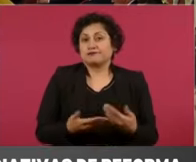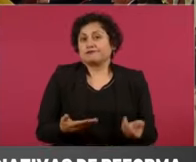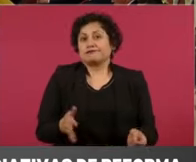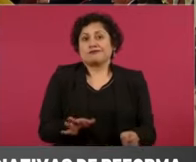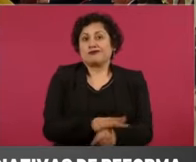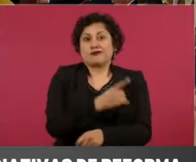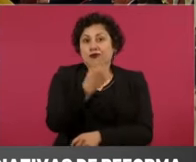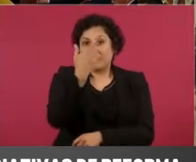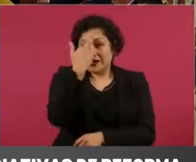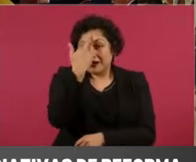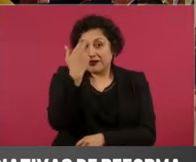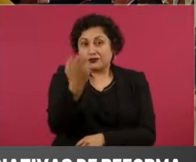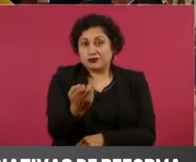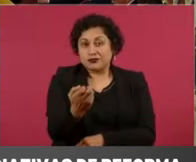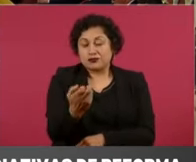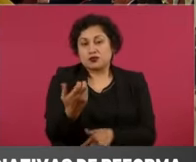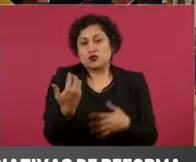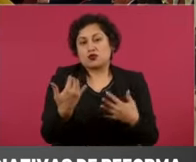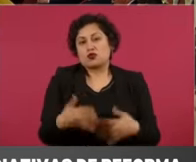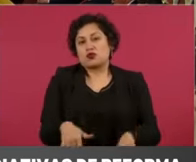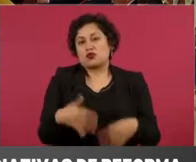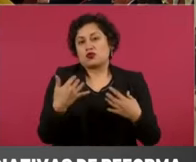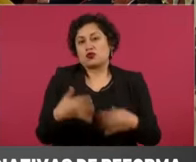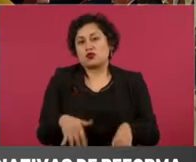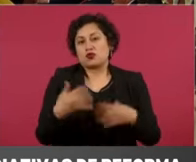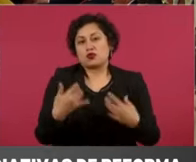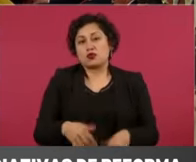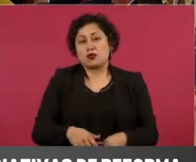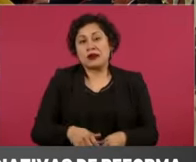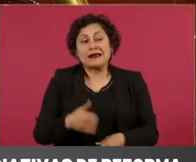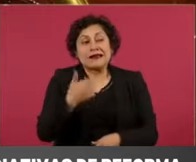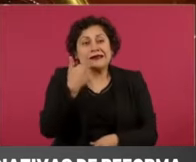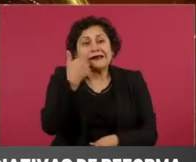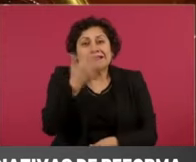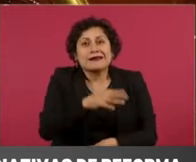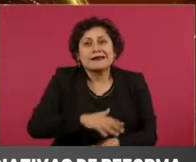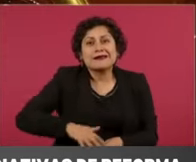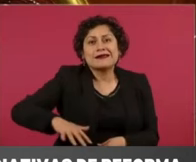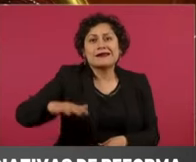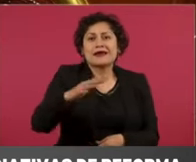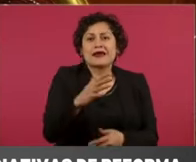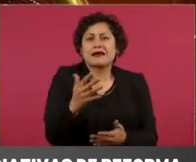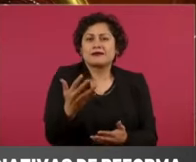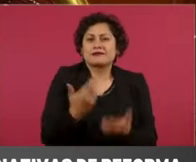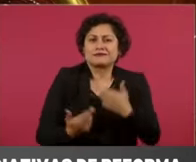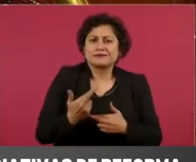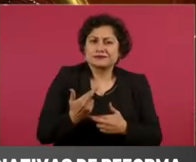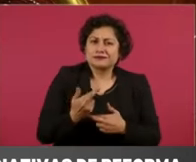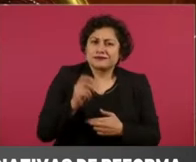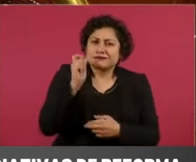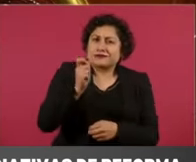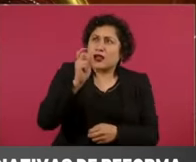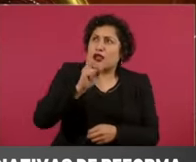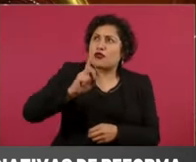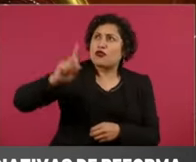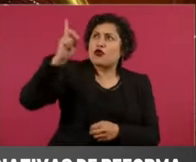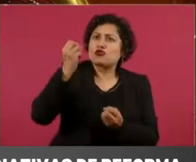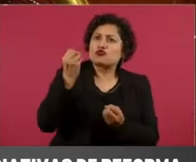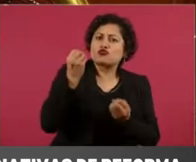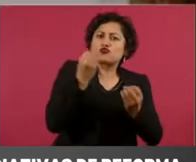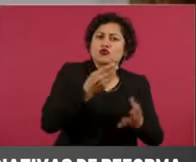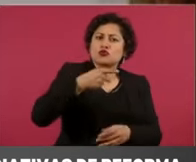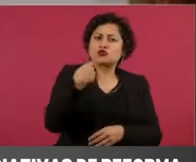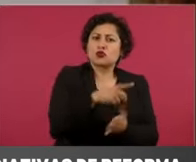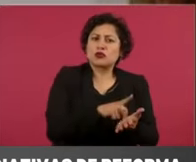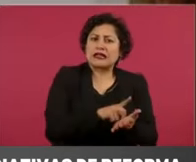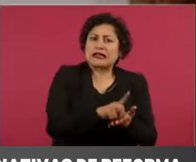recobrar derechos santos concedidos por Dios a los mexicanos, usurpados por